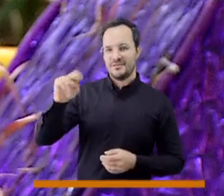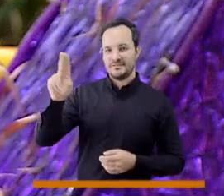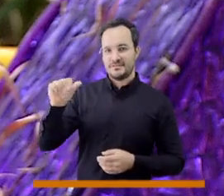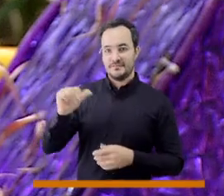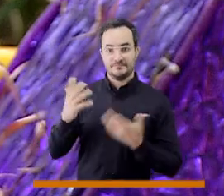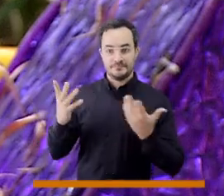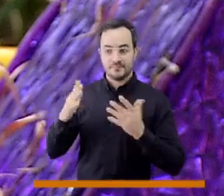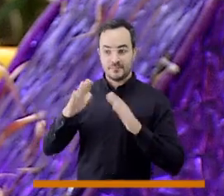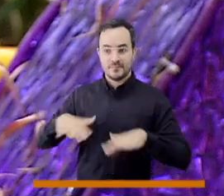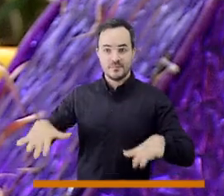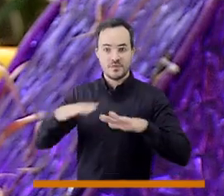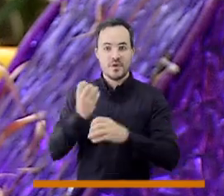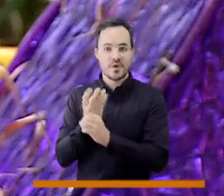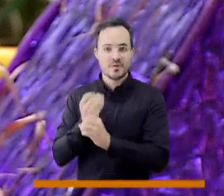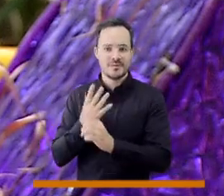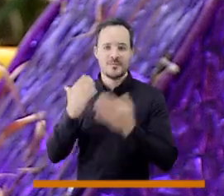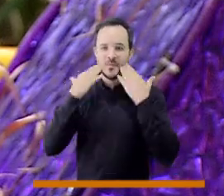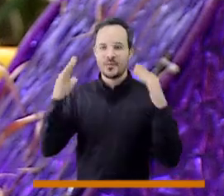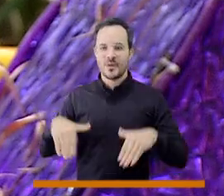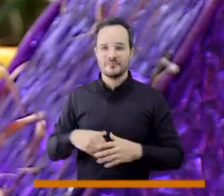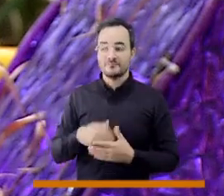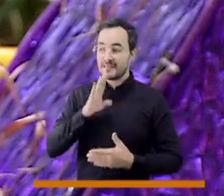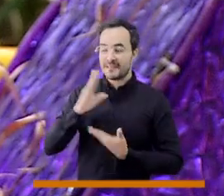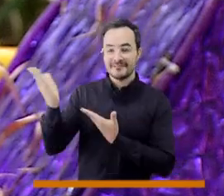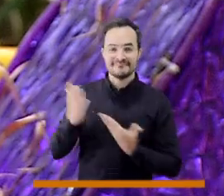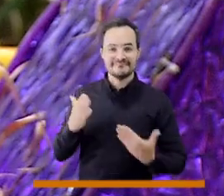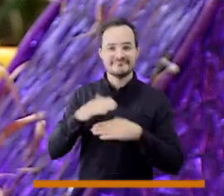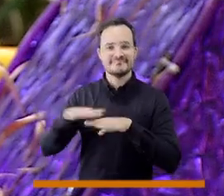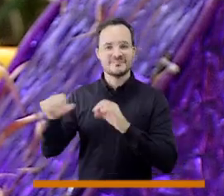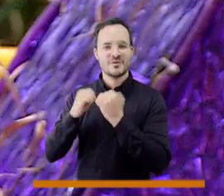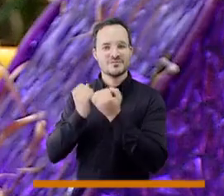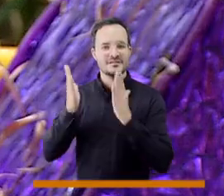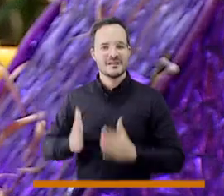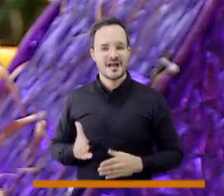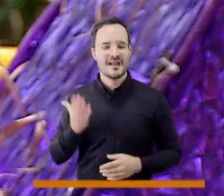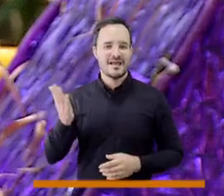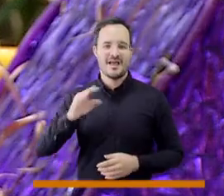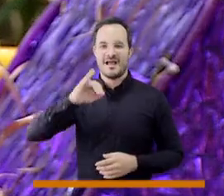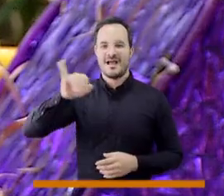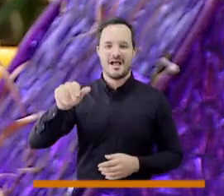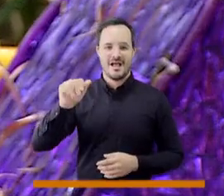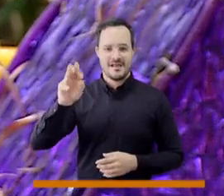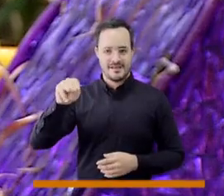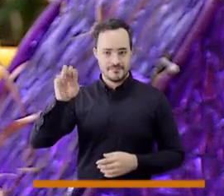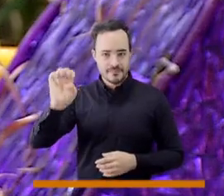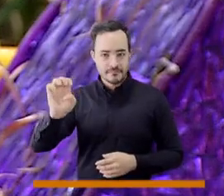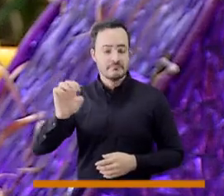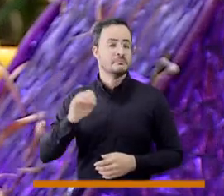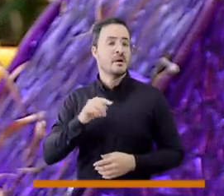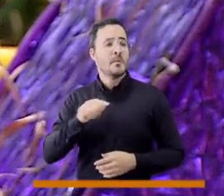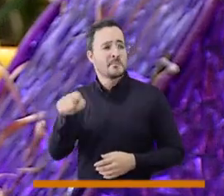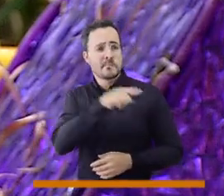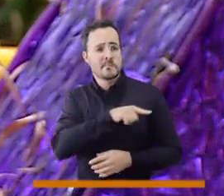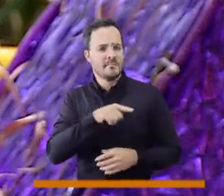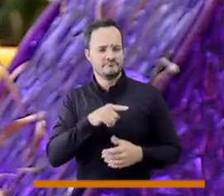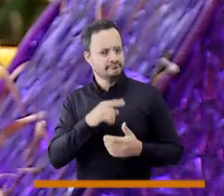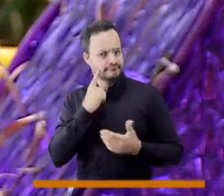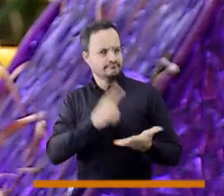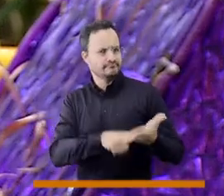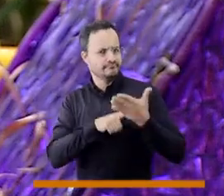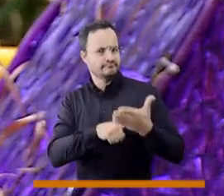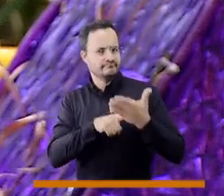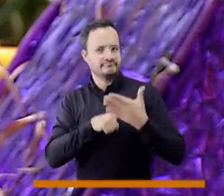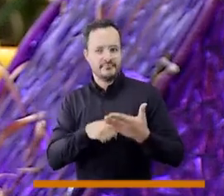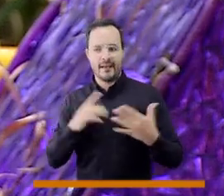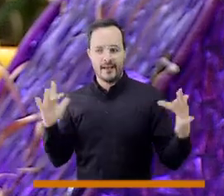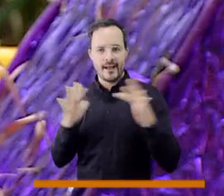acá para hablar con nuestro concejal anfitrión de esta jornada sobre un tema que desde hace días se viene notando por el creciente